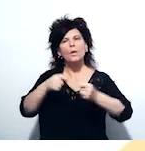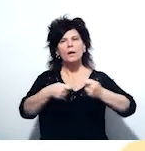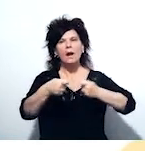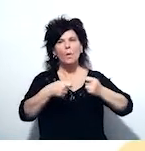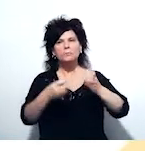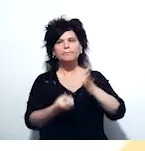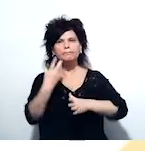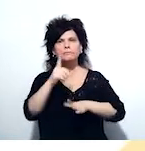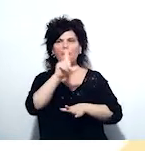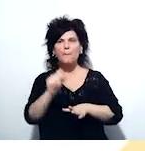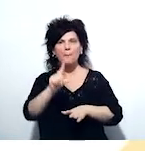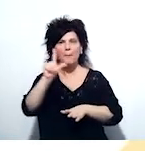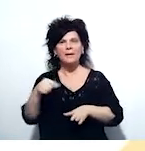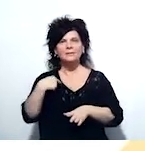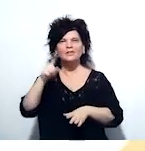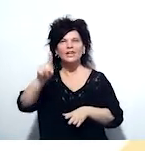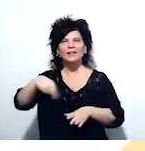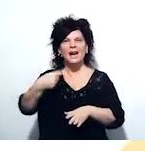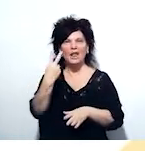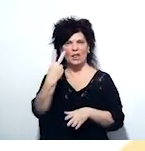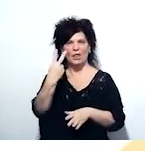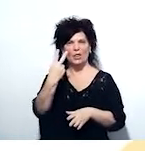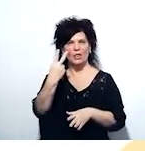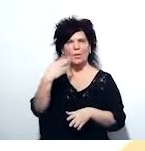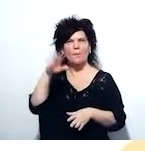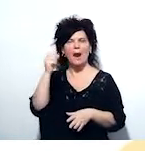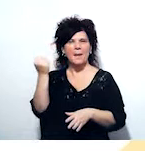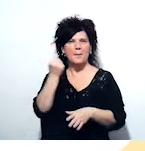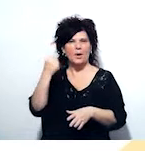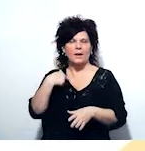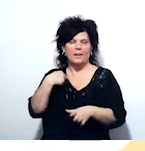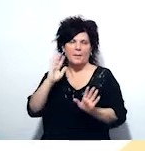algunos países. Les traje las dos que me parecieron más significativas en algunas otras.